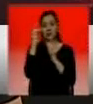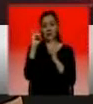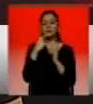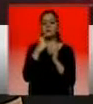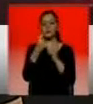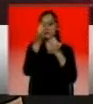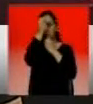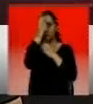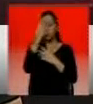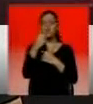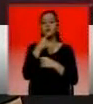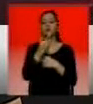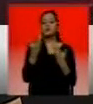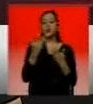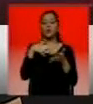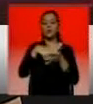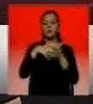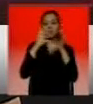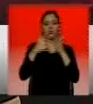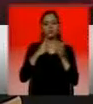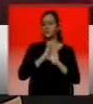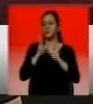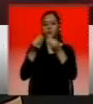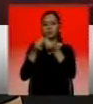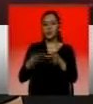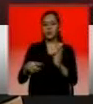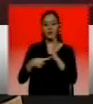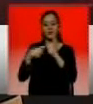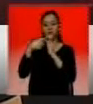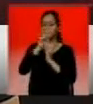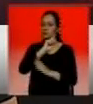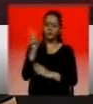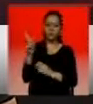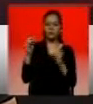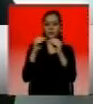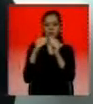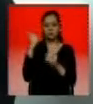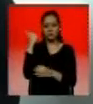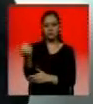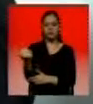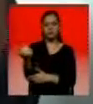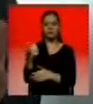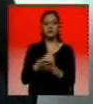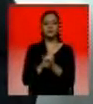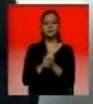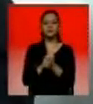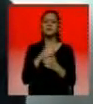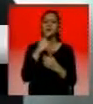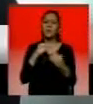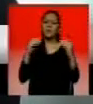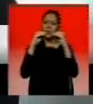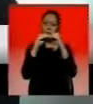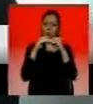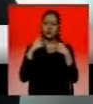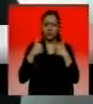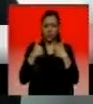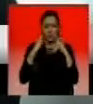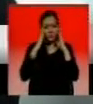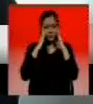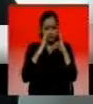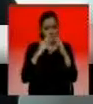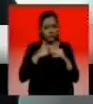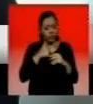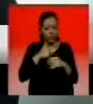menos una de estas casas de estudio perdería sus excepciones tributarias. Lo que nos llama poderosamente la atención es